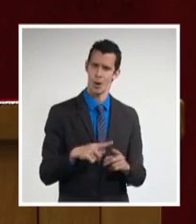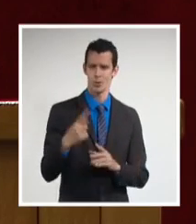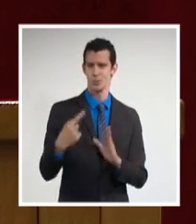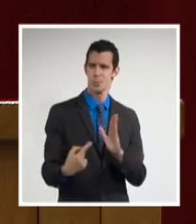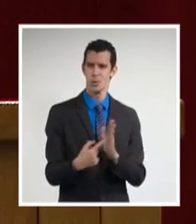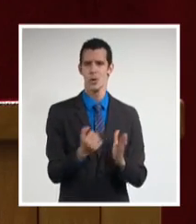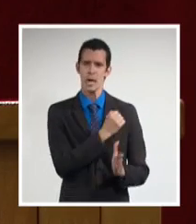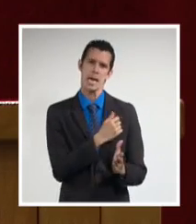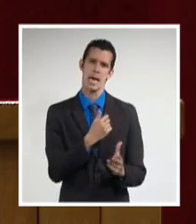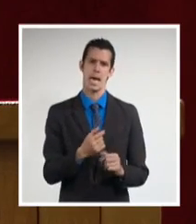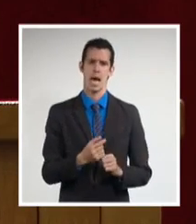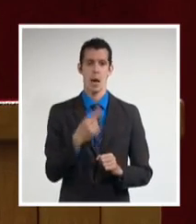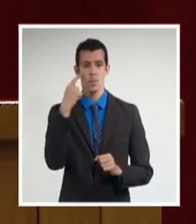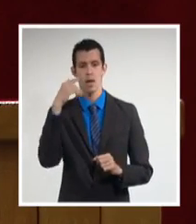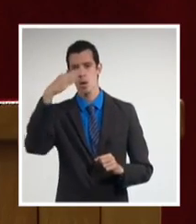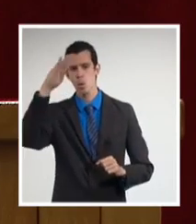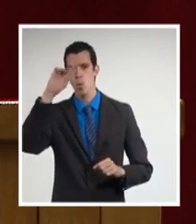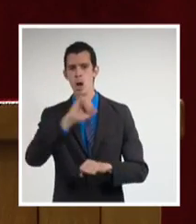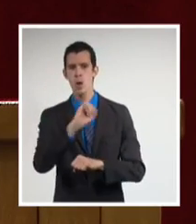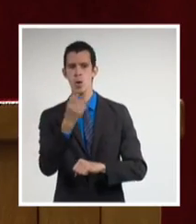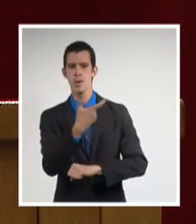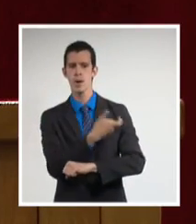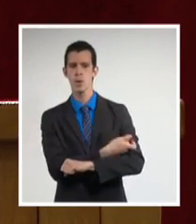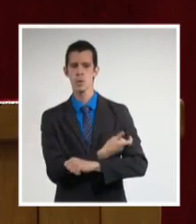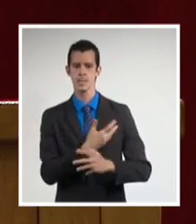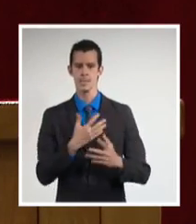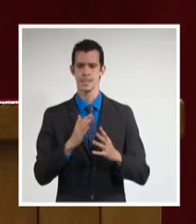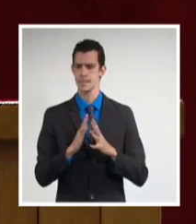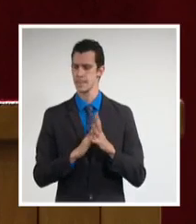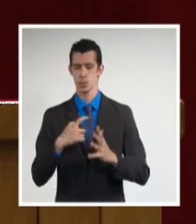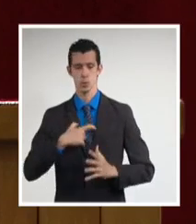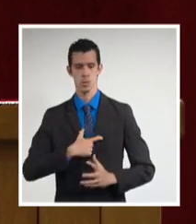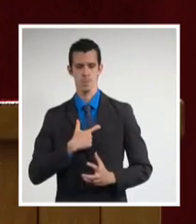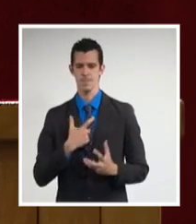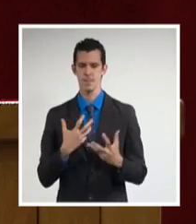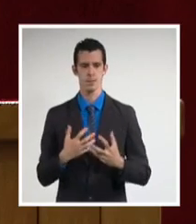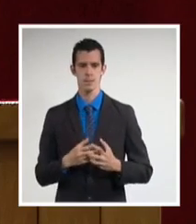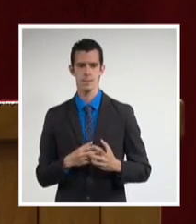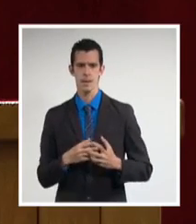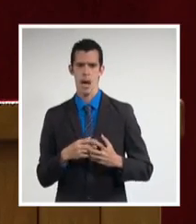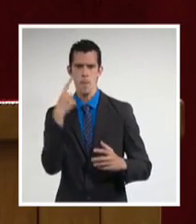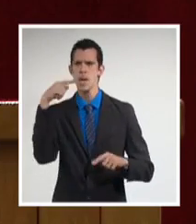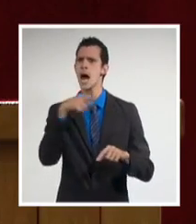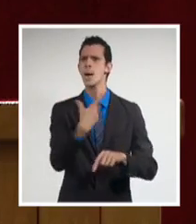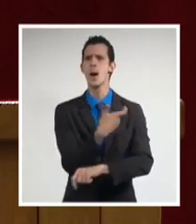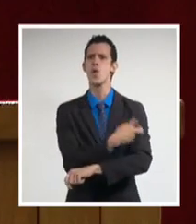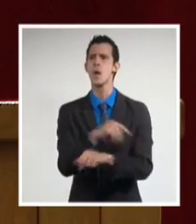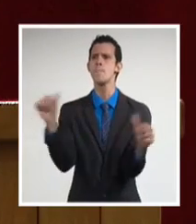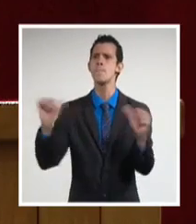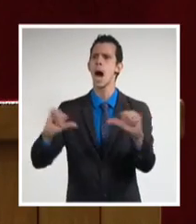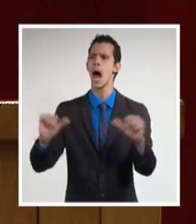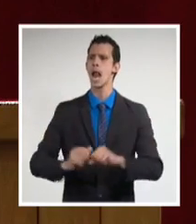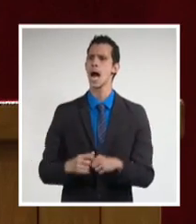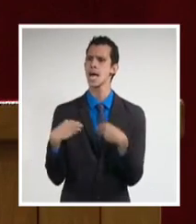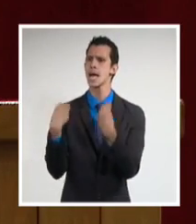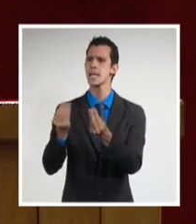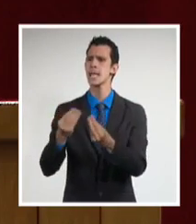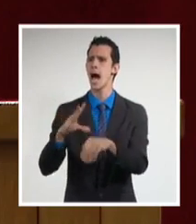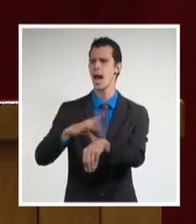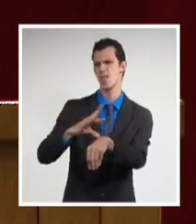debates, con la penosa aceptación de quienes pudieron enfrentarlo, los rehuyen. En algunos es